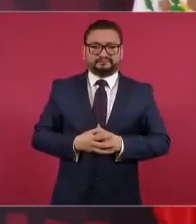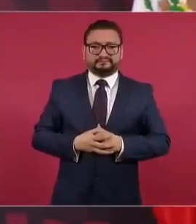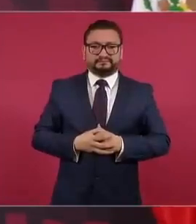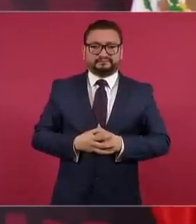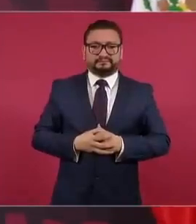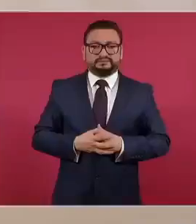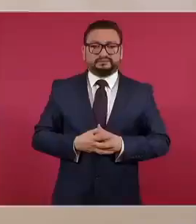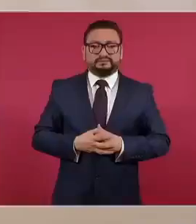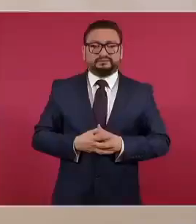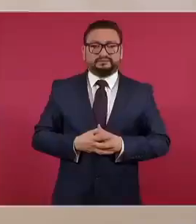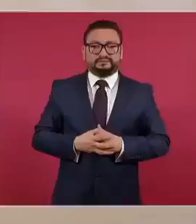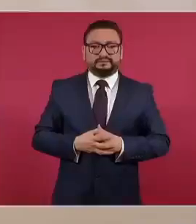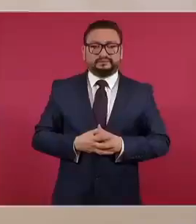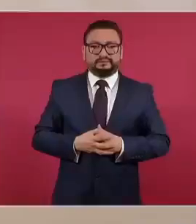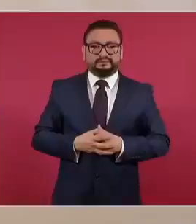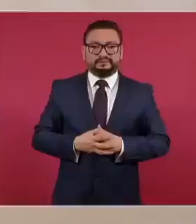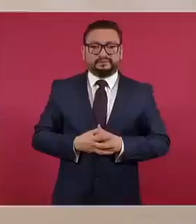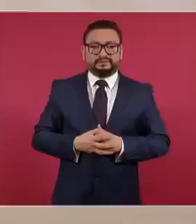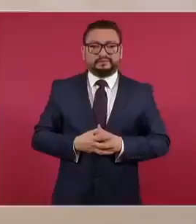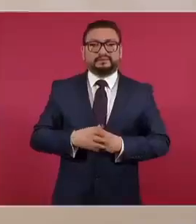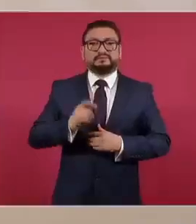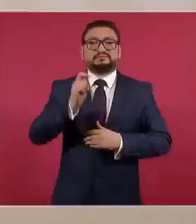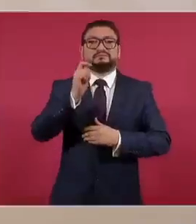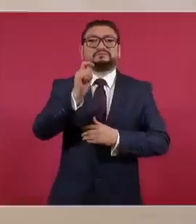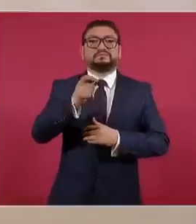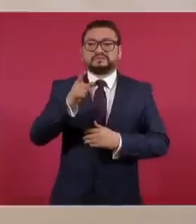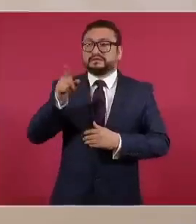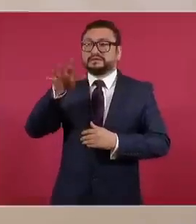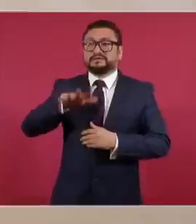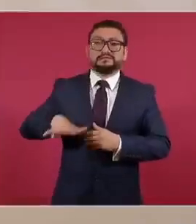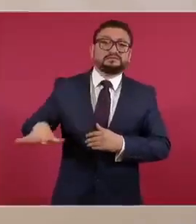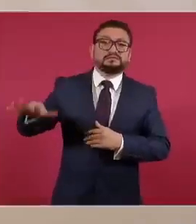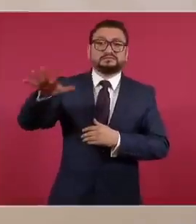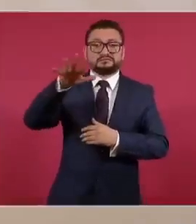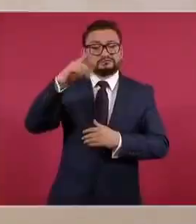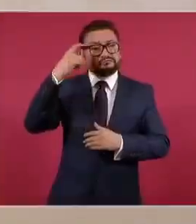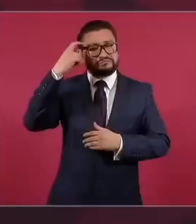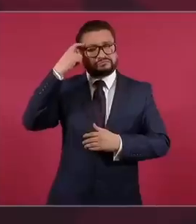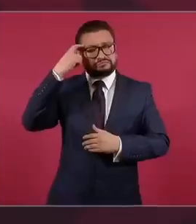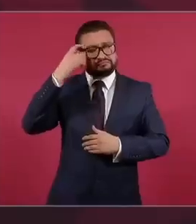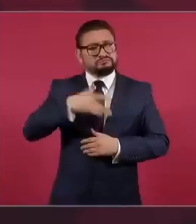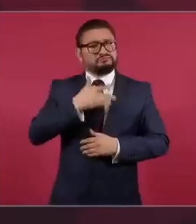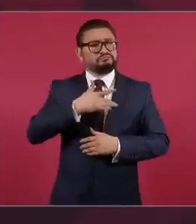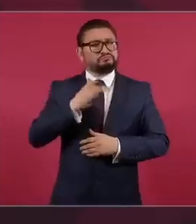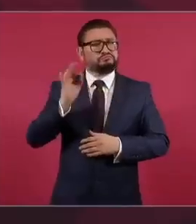que es el menos común de los sentidos a veces.